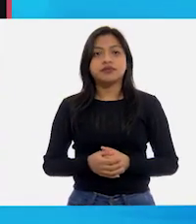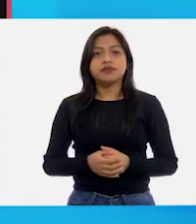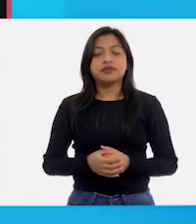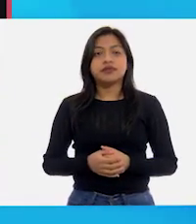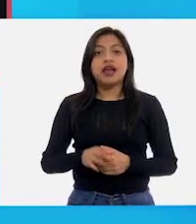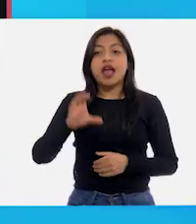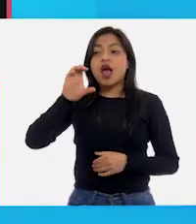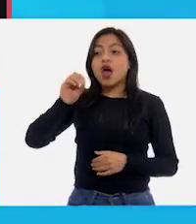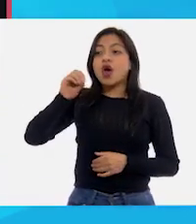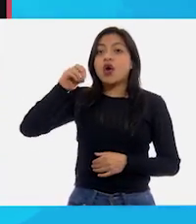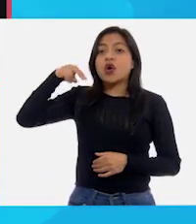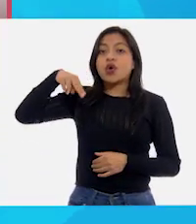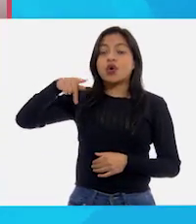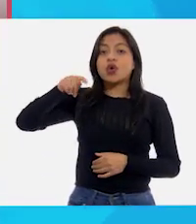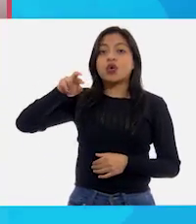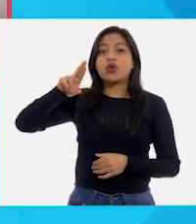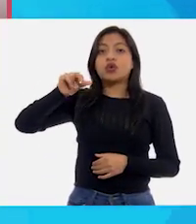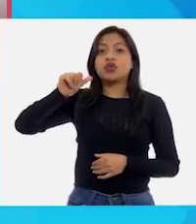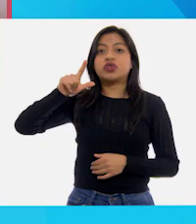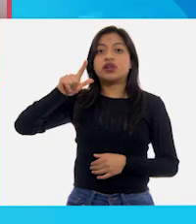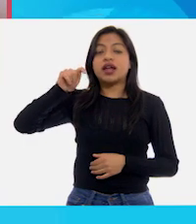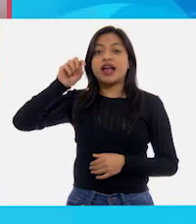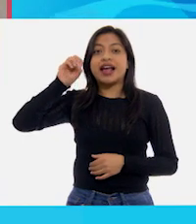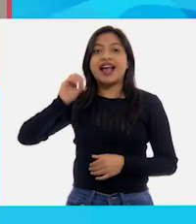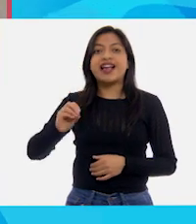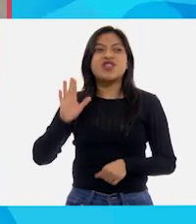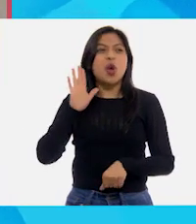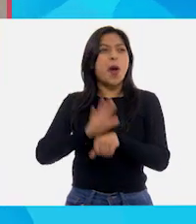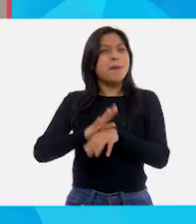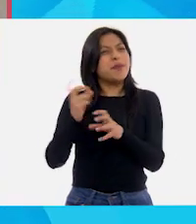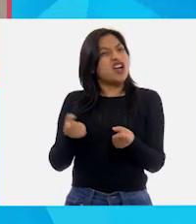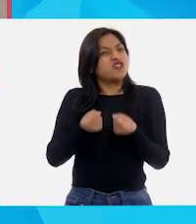Y la contralto, que es la que canta más grave.